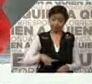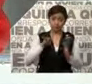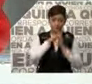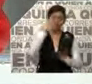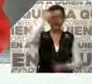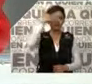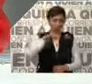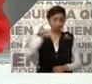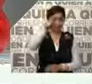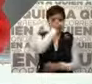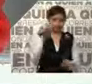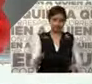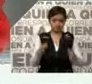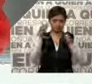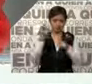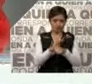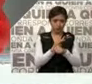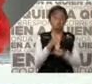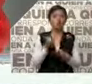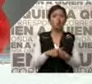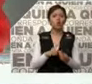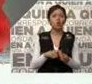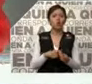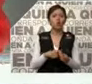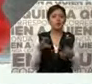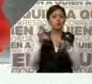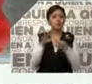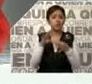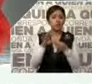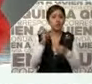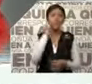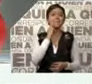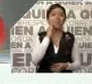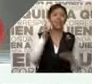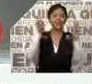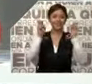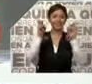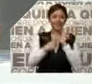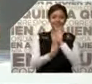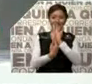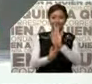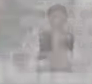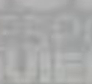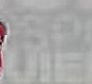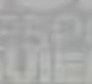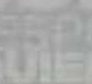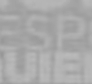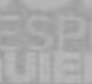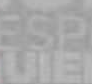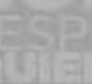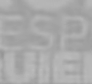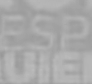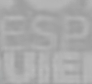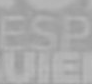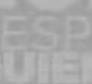esta unidad habitacional. ¿A qué vamos? Vamos a con manzanas. ¿Con manzanas? Bueno, vamos con manzanas.